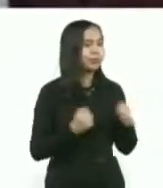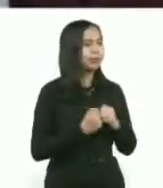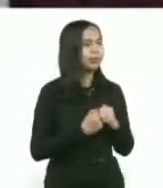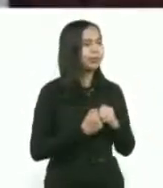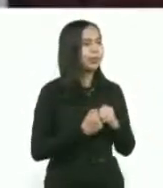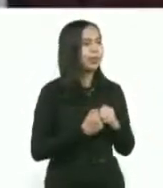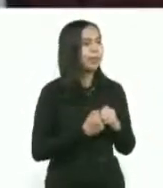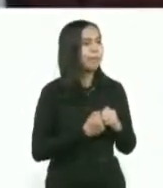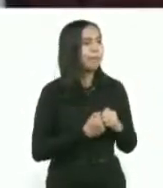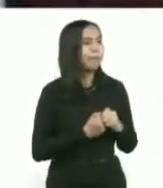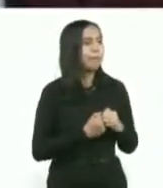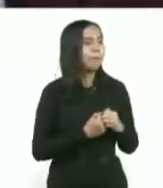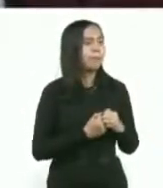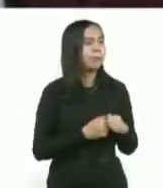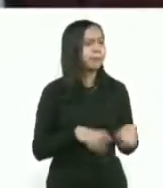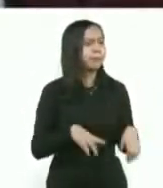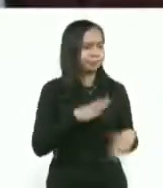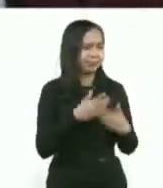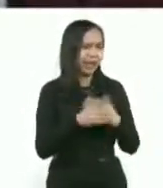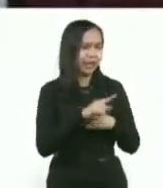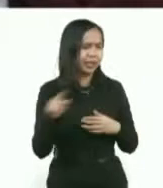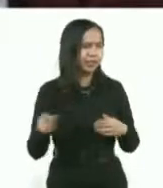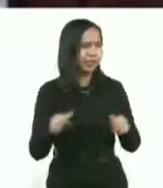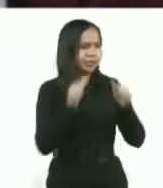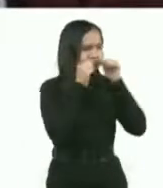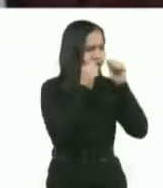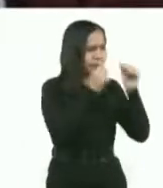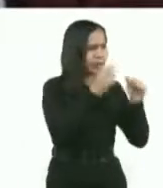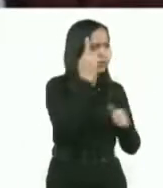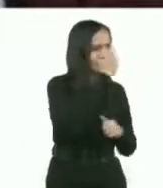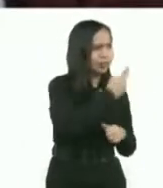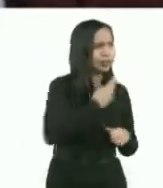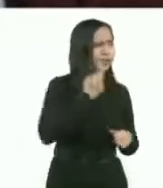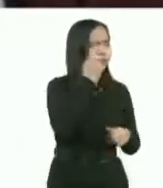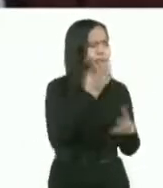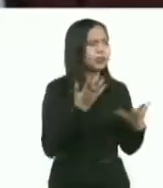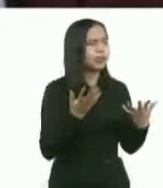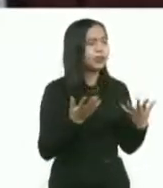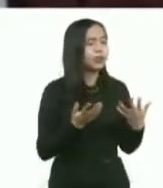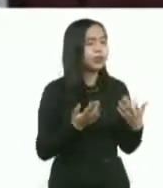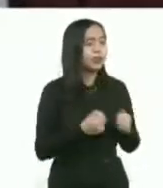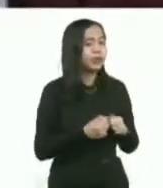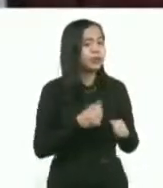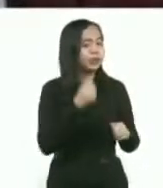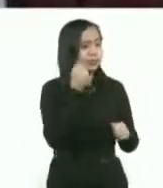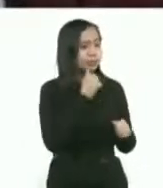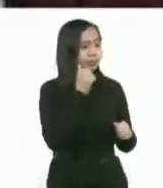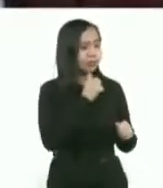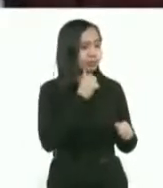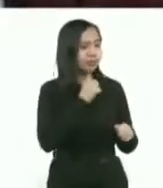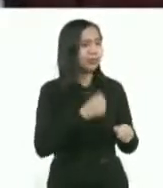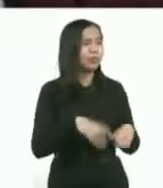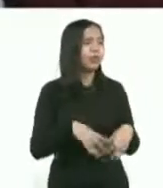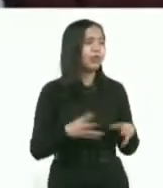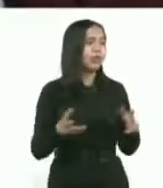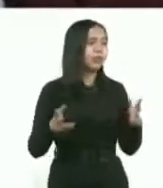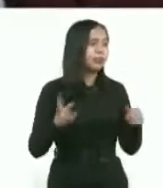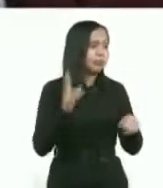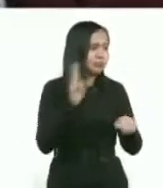que se están haciendo esos operativos para la clausura. Entonces, además de que, digo, es de manera regular, ¿están ustedes